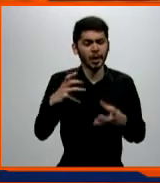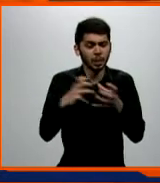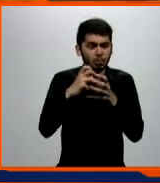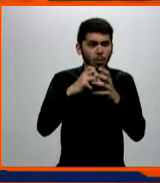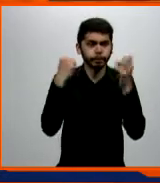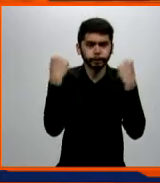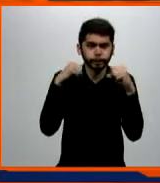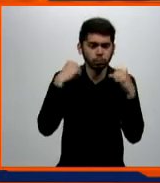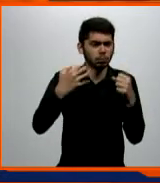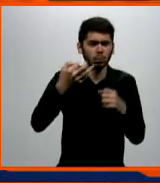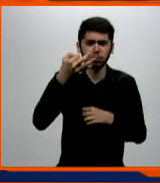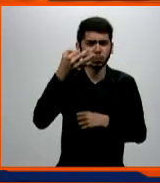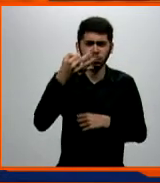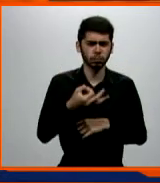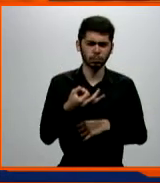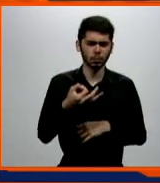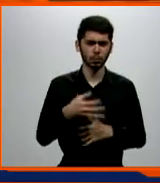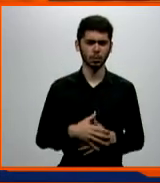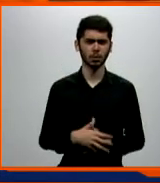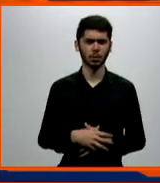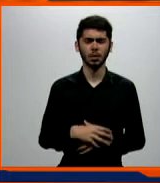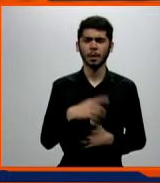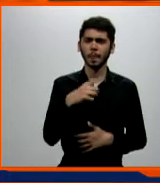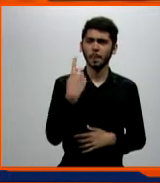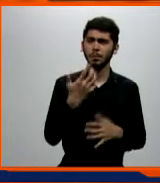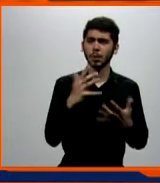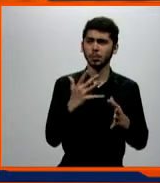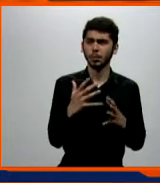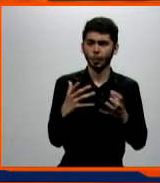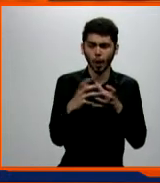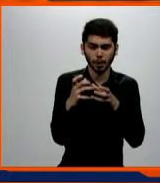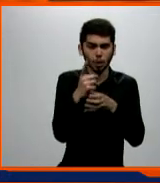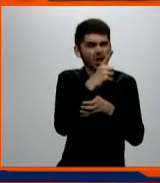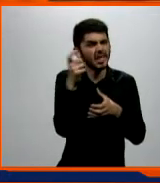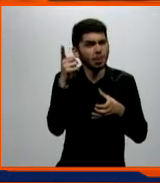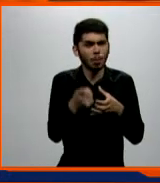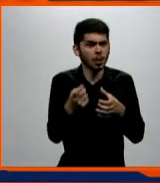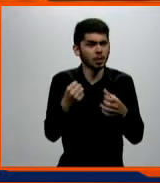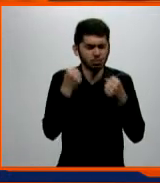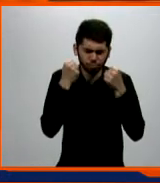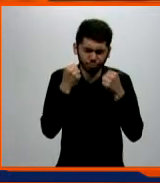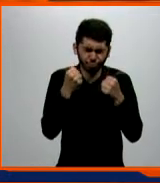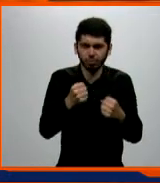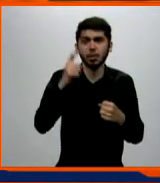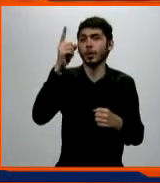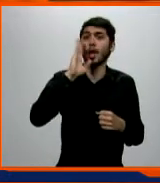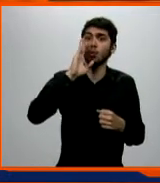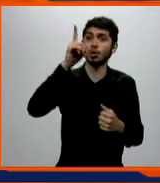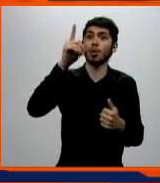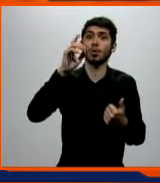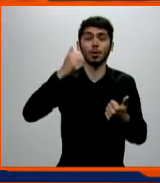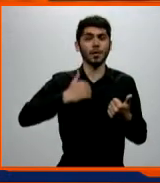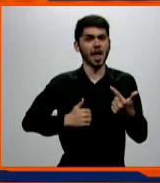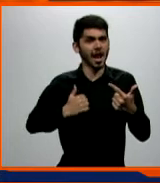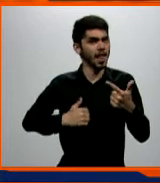fue bárbara. Nosotros estuvimos prácticamente el 100% del equipo compitiendo la Liga de Estados Unidos y Canadá con una